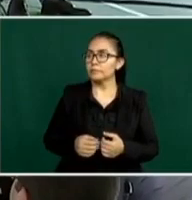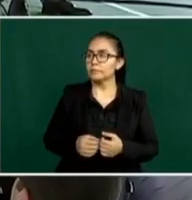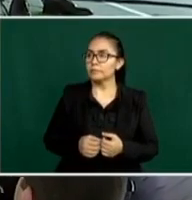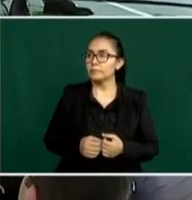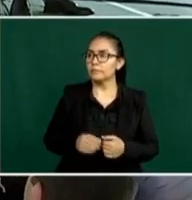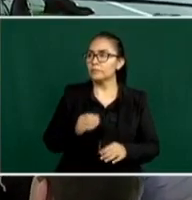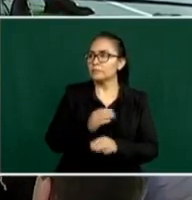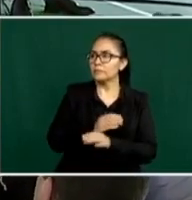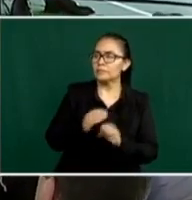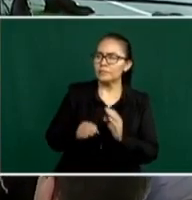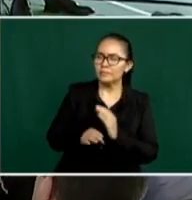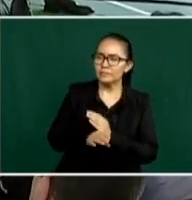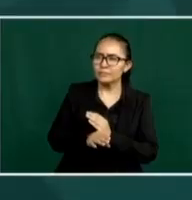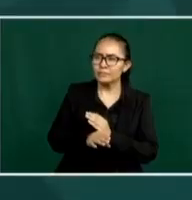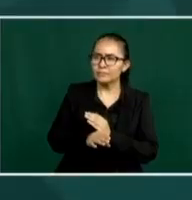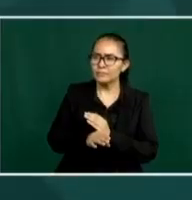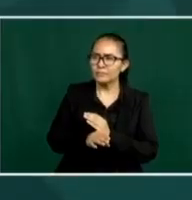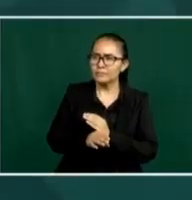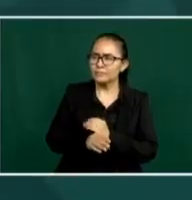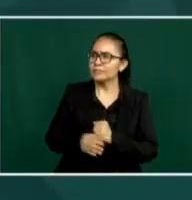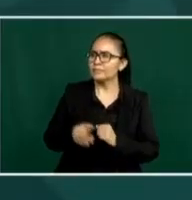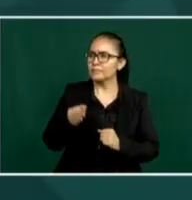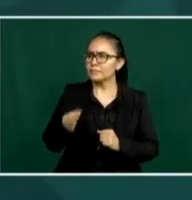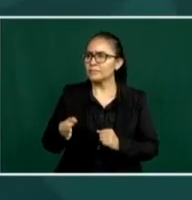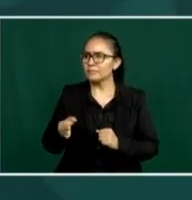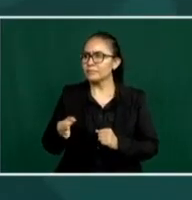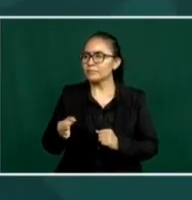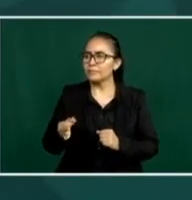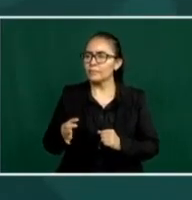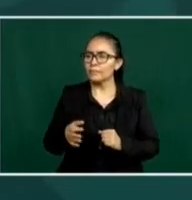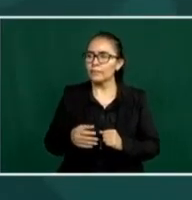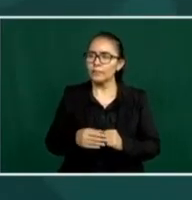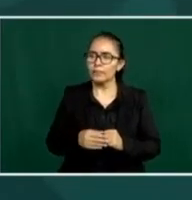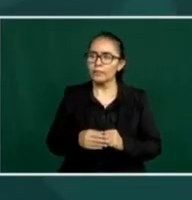Como dicen los abogados, aceptando sin conceder